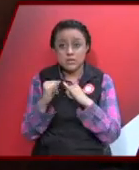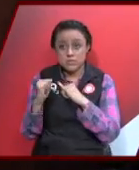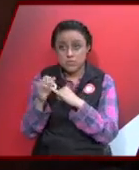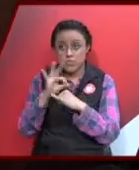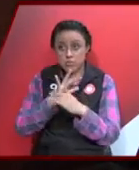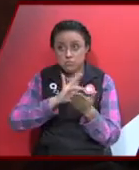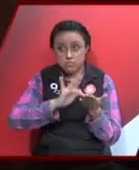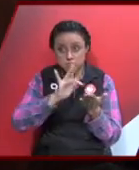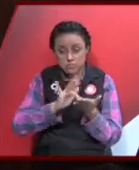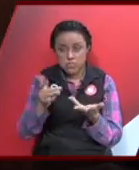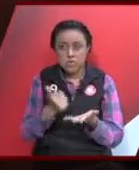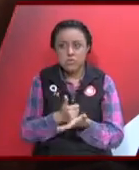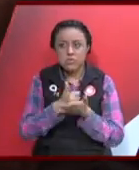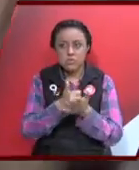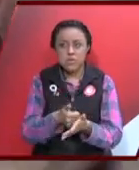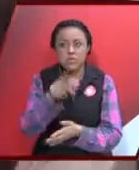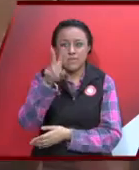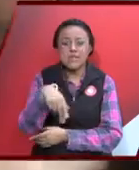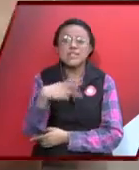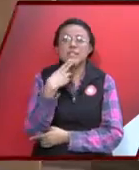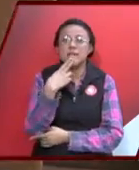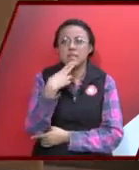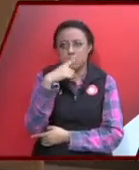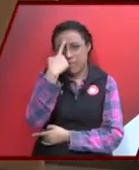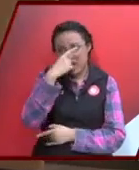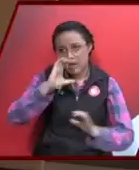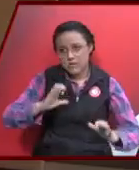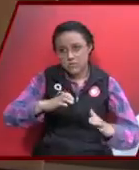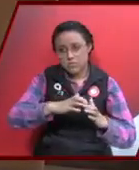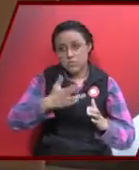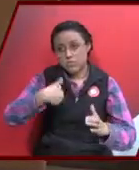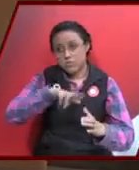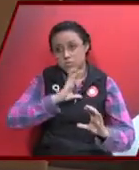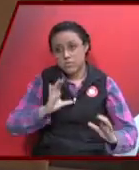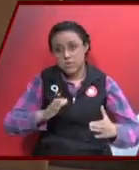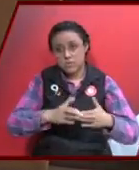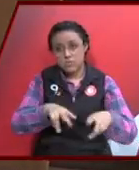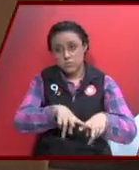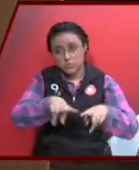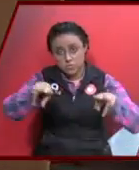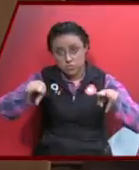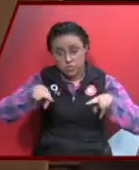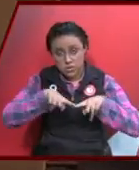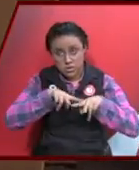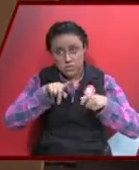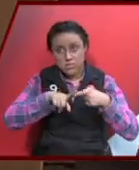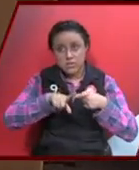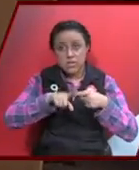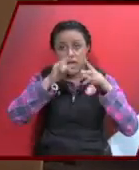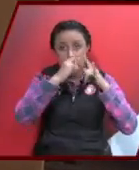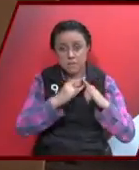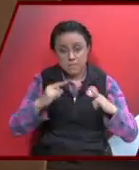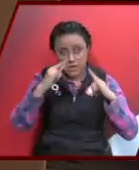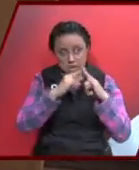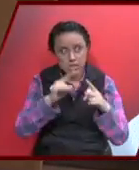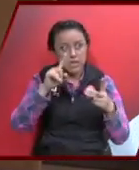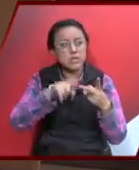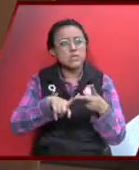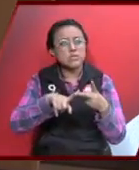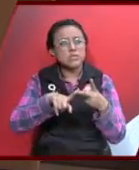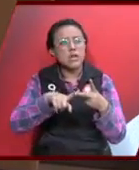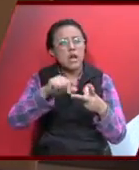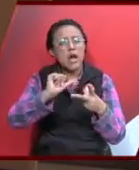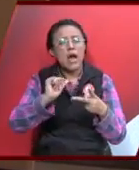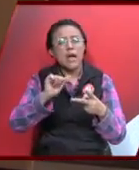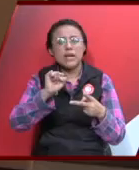recibieron medicamento. Nos va a servir para las comunidades. Nosotros trabajamos comunidades vulnerables, trabajamos albergues, trabajamos